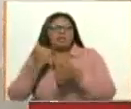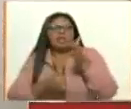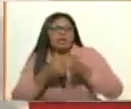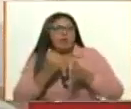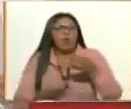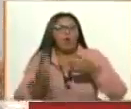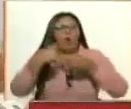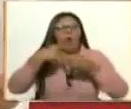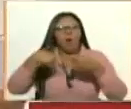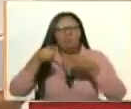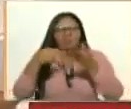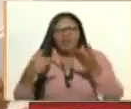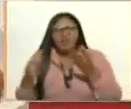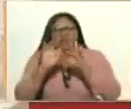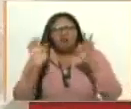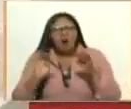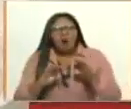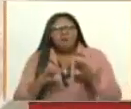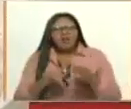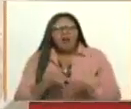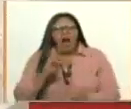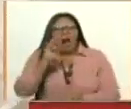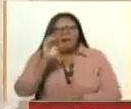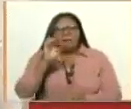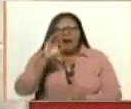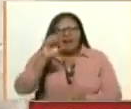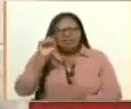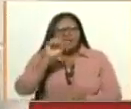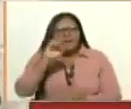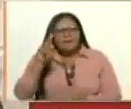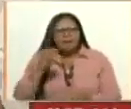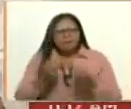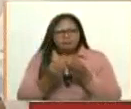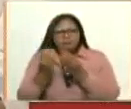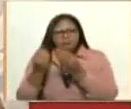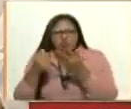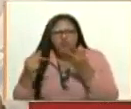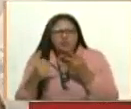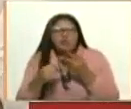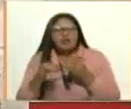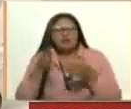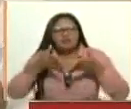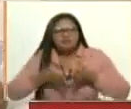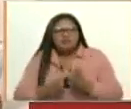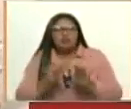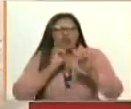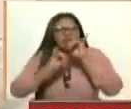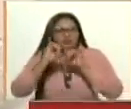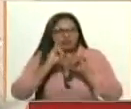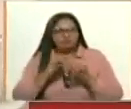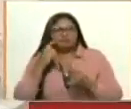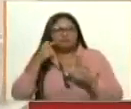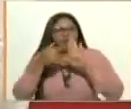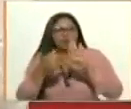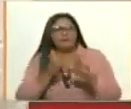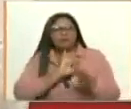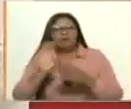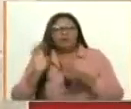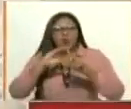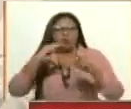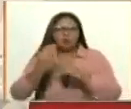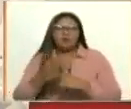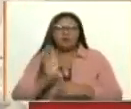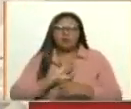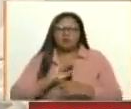distintas categorías de pesebres en esta tradición hermosa venezolana que ha sido declarada además patrimonio cultural